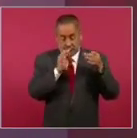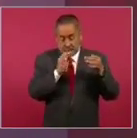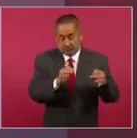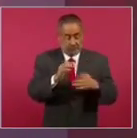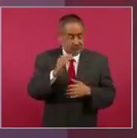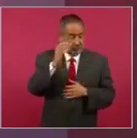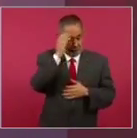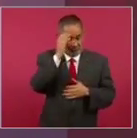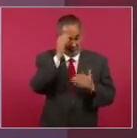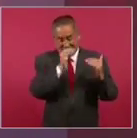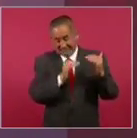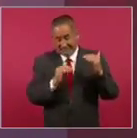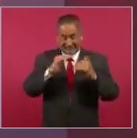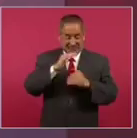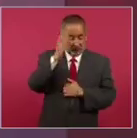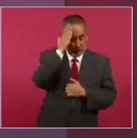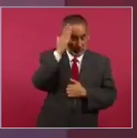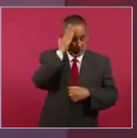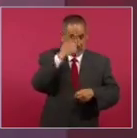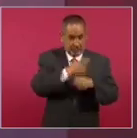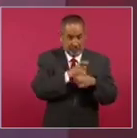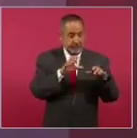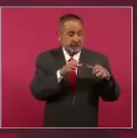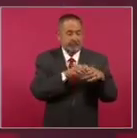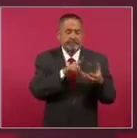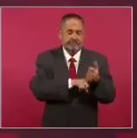capos de capos del poder